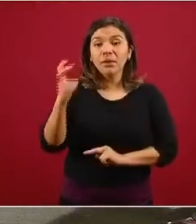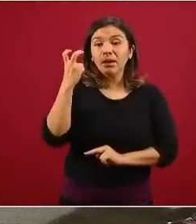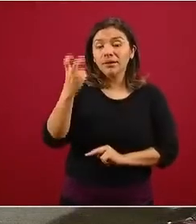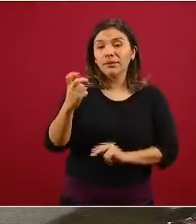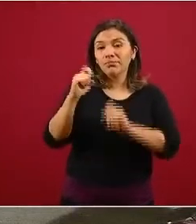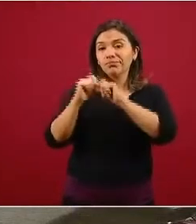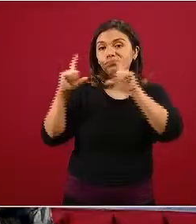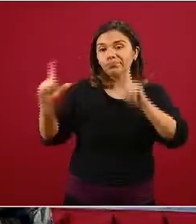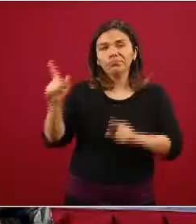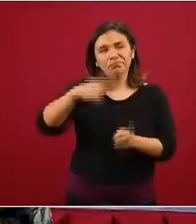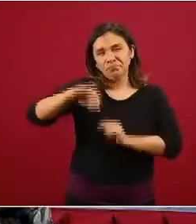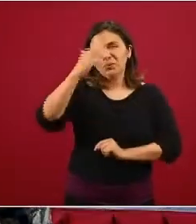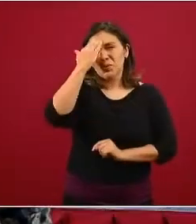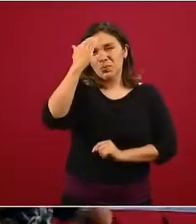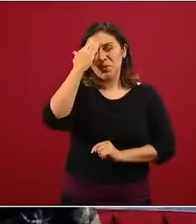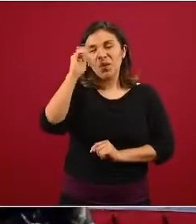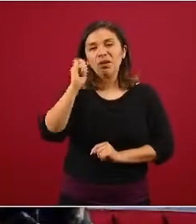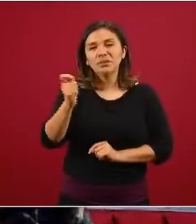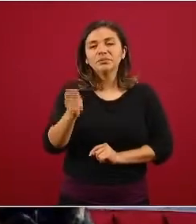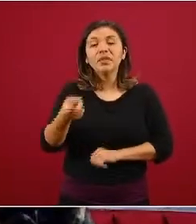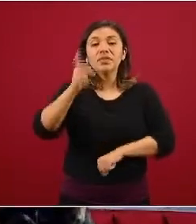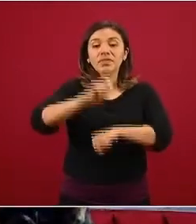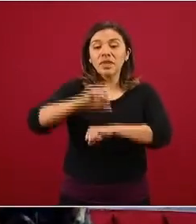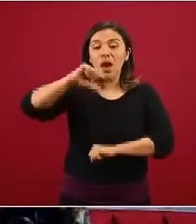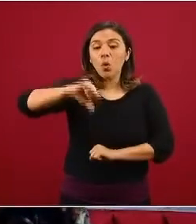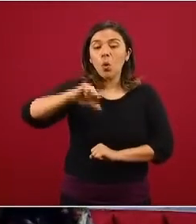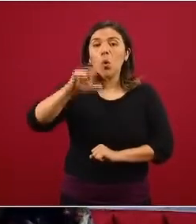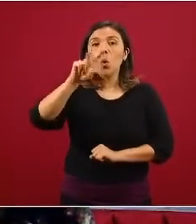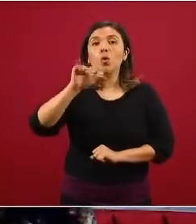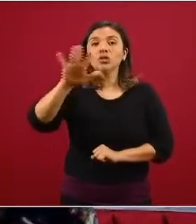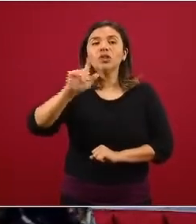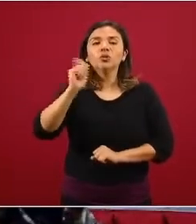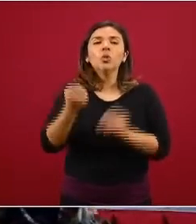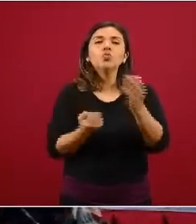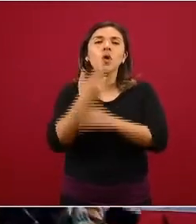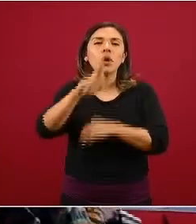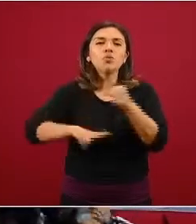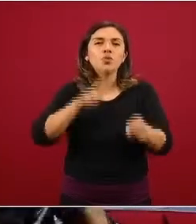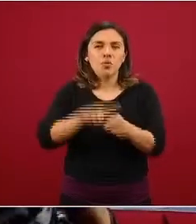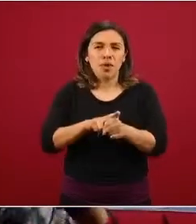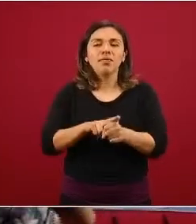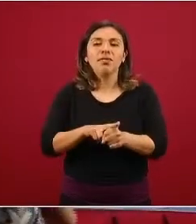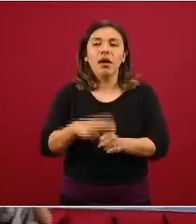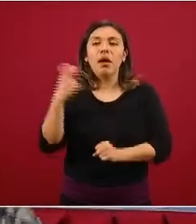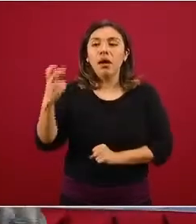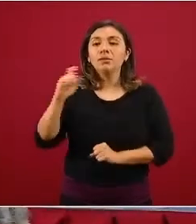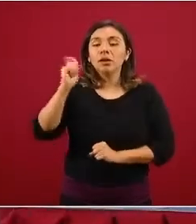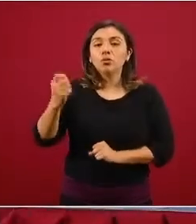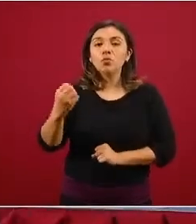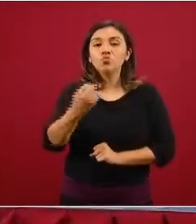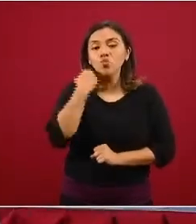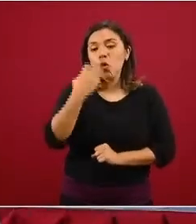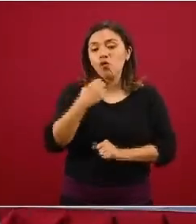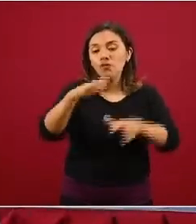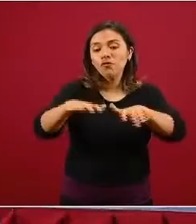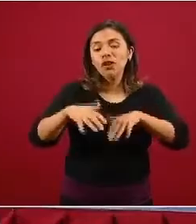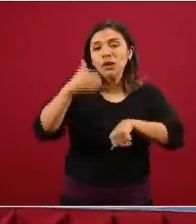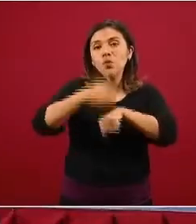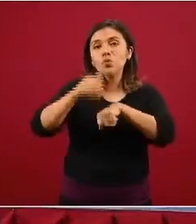esta diapositiva ya conocida, es el día número 85 de la nueva normalidad y esta es la conferencia de prensa